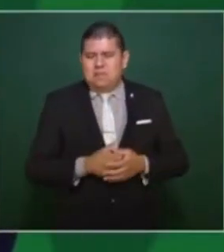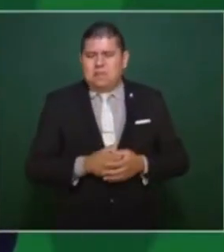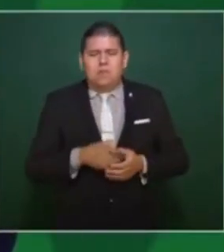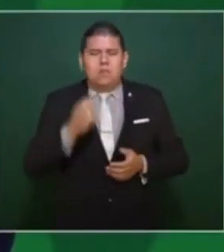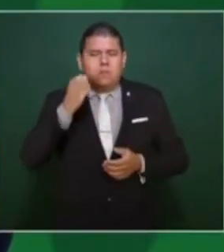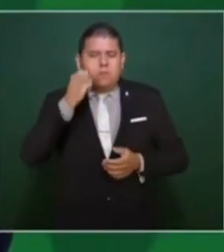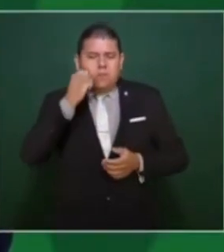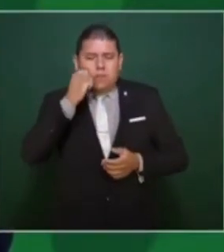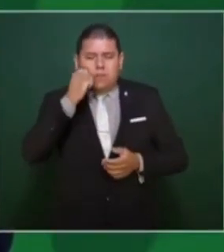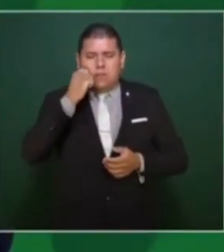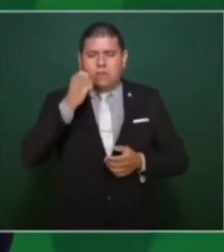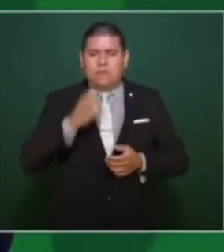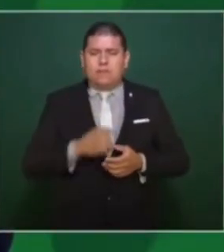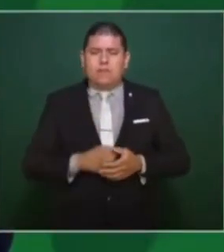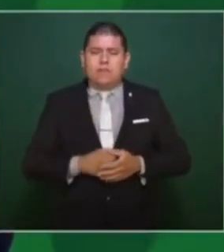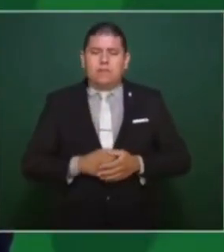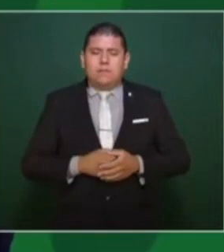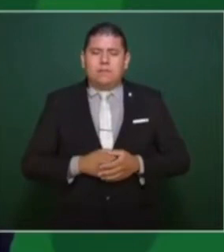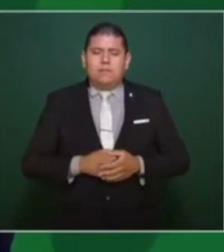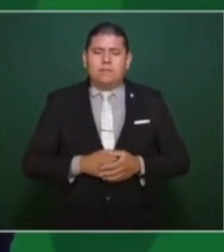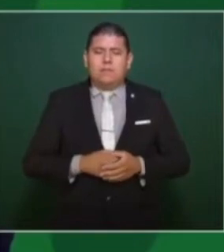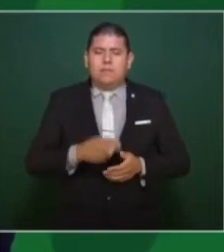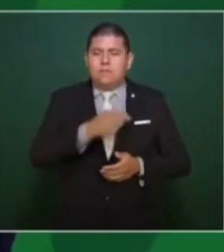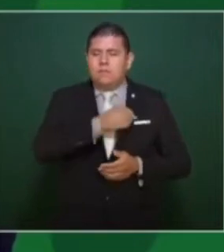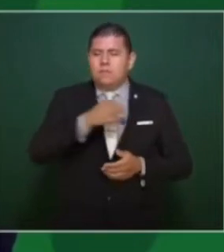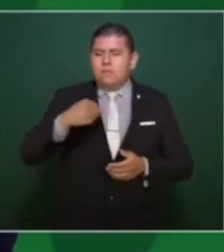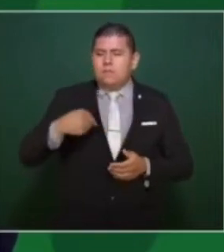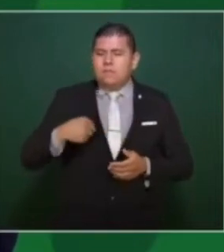pero no debemos ser